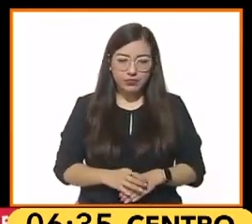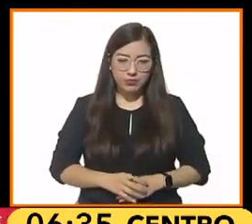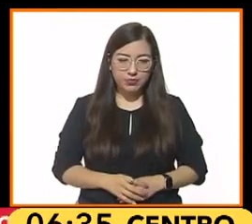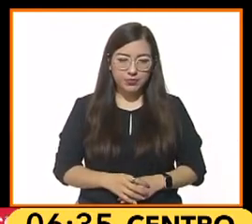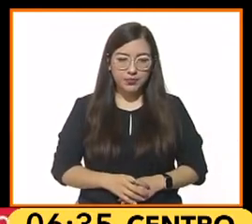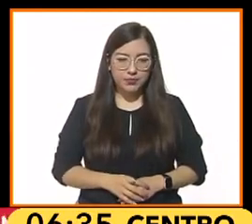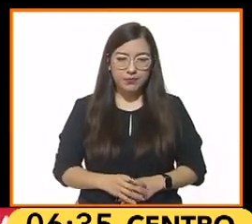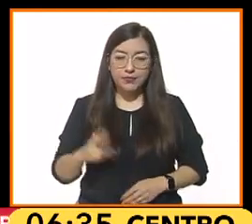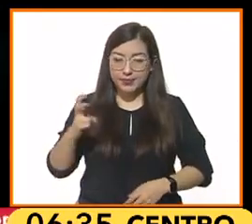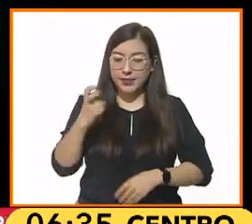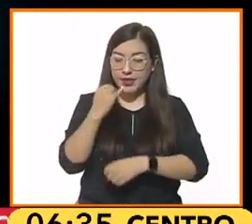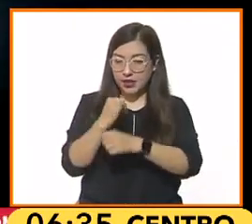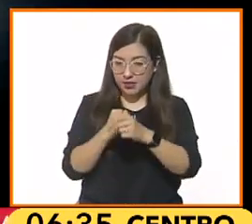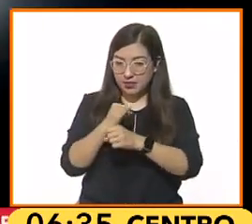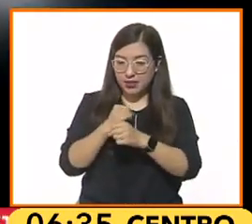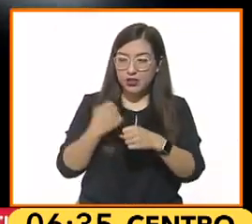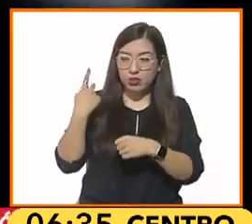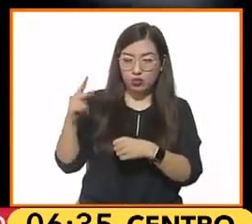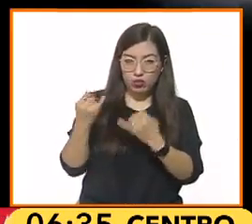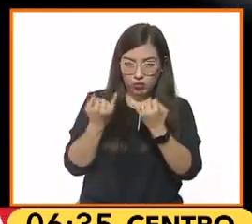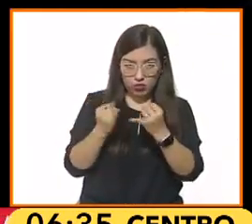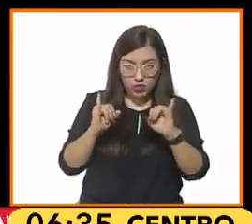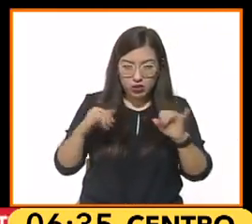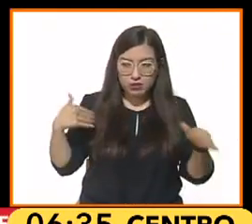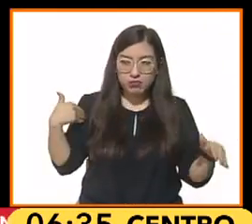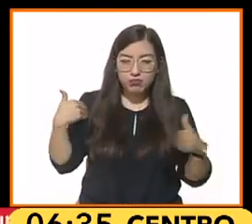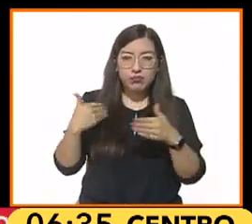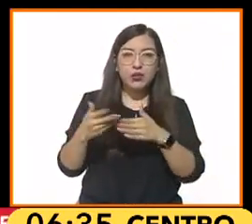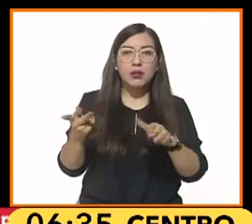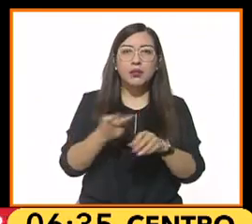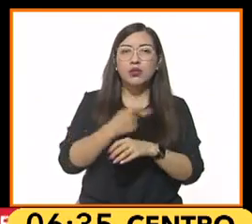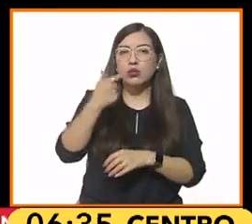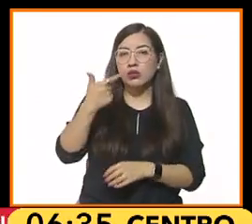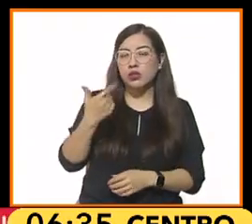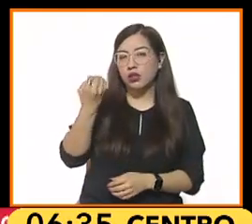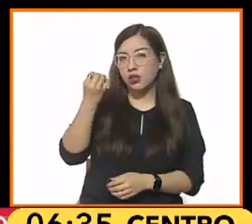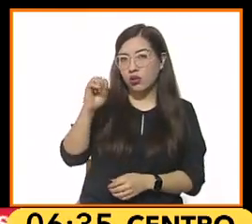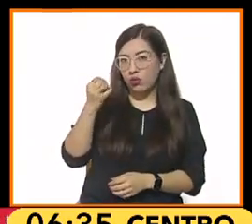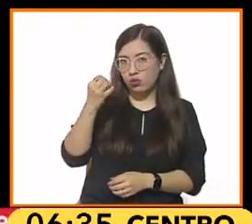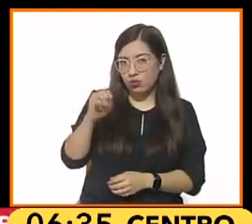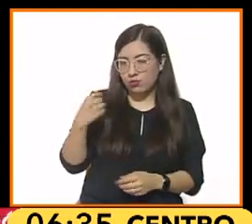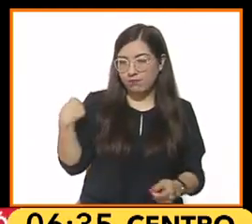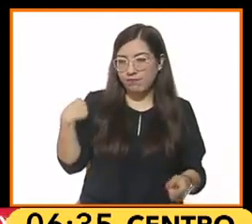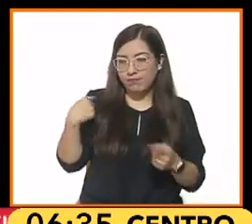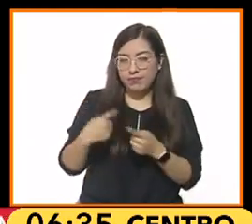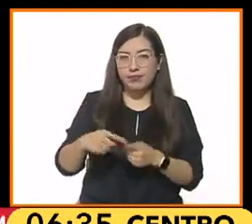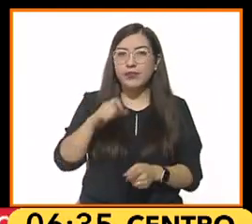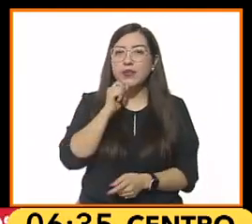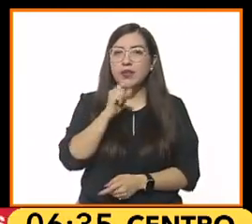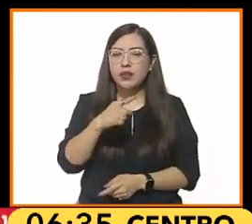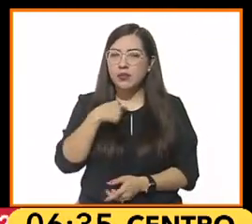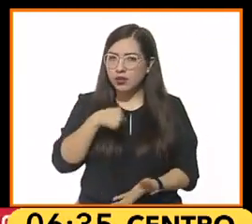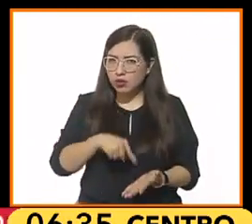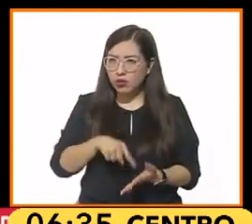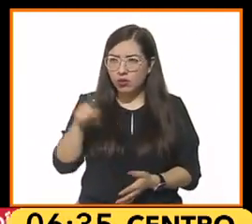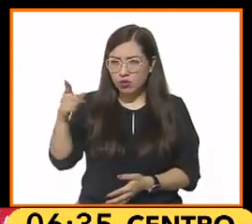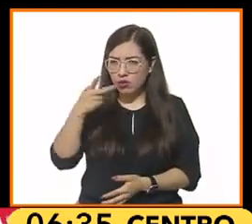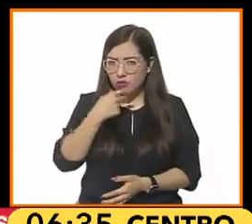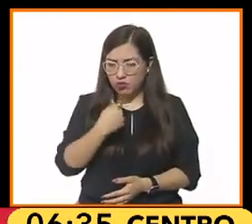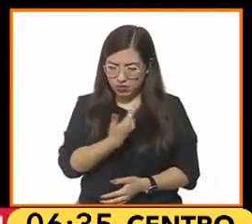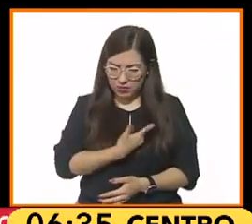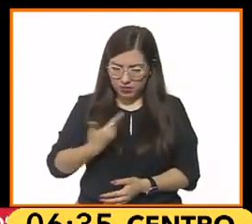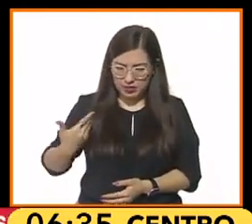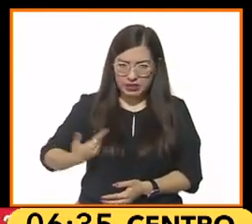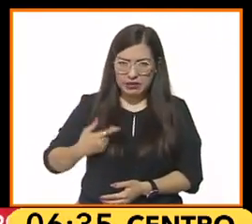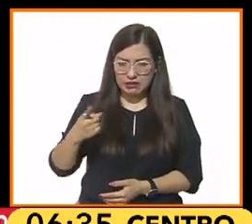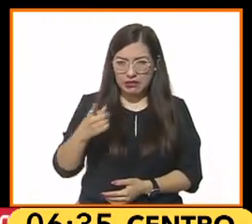una investigación de carácter independiente por los sucesos del 7 de octubre. Claro. Finalmente también yo creo que Netanyahu está echando